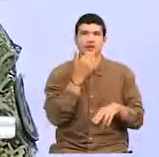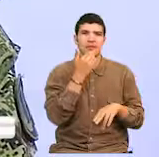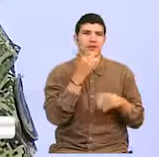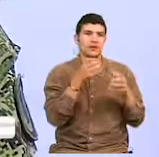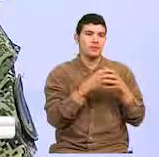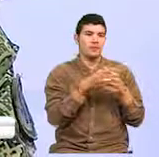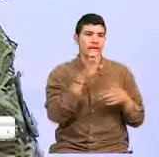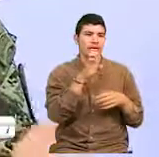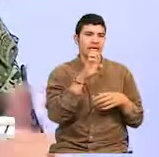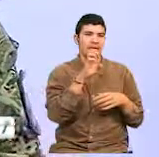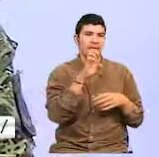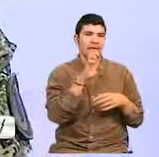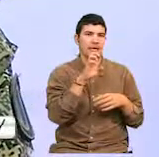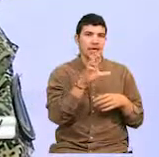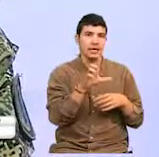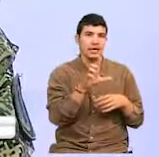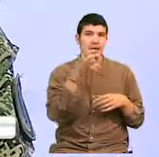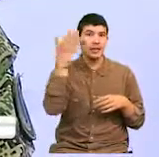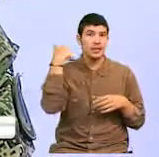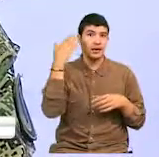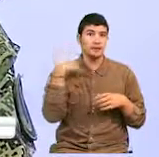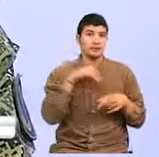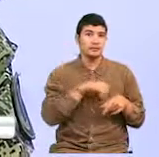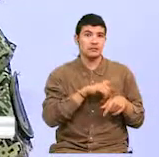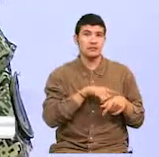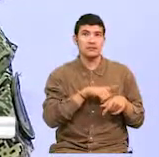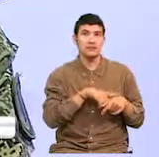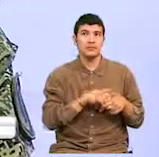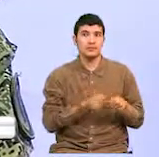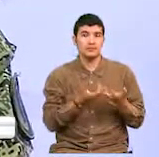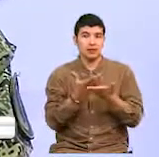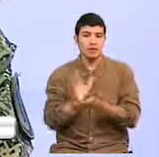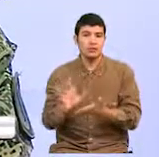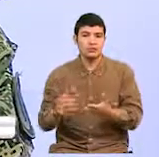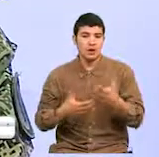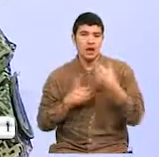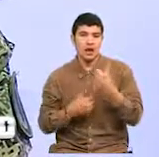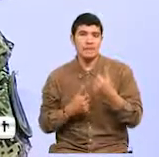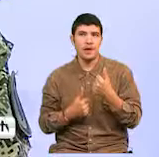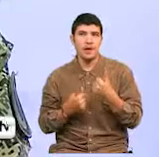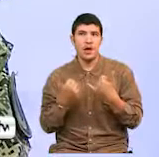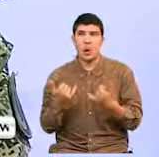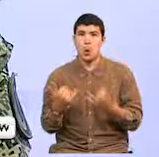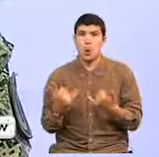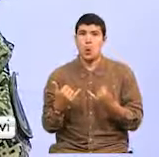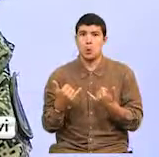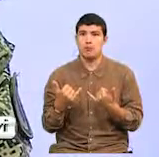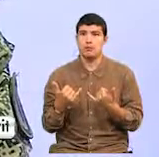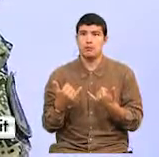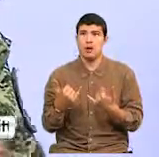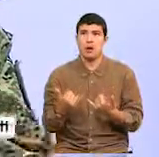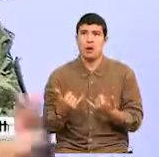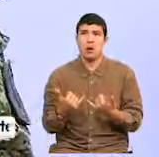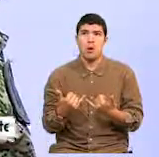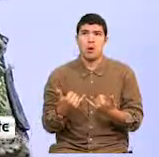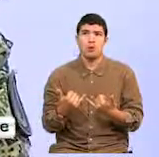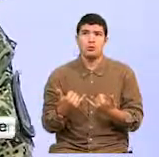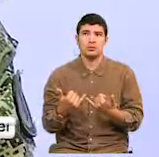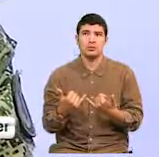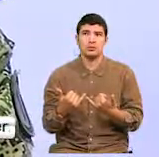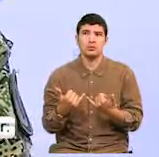El EPL en su momento entregó sus armas y hoy en día podemos hablar